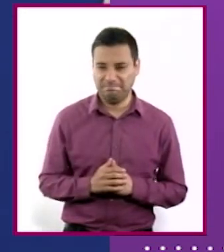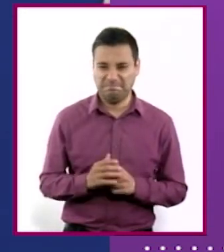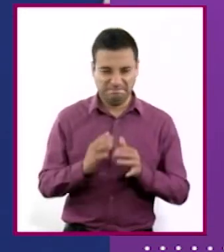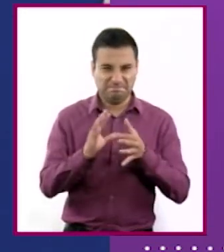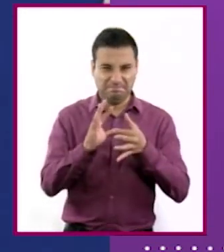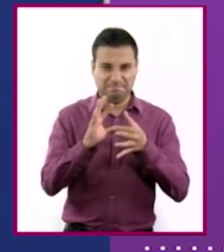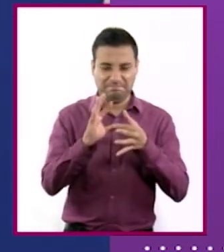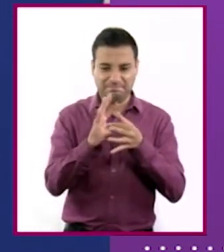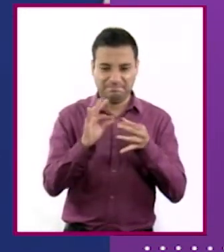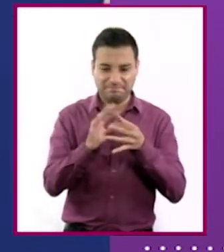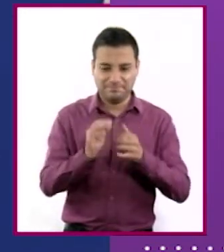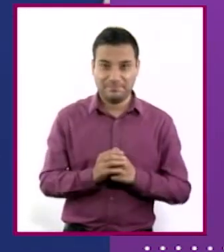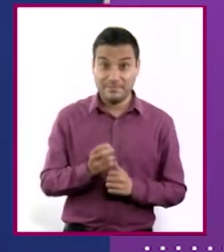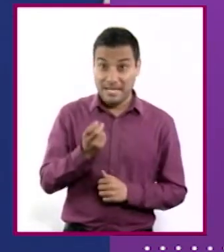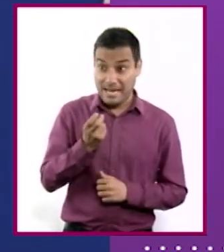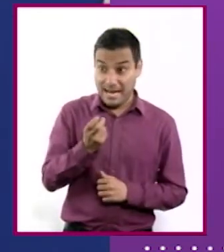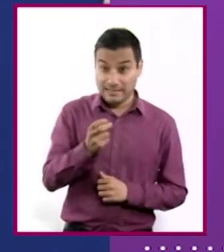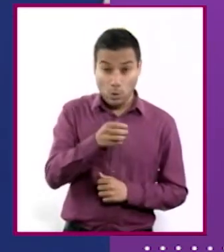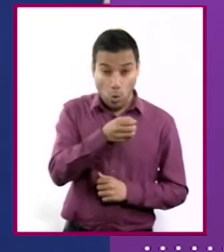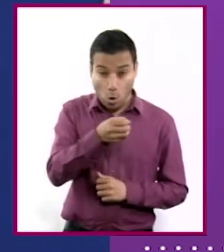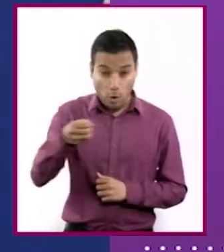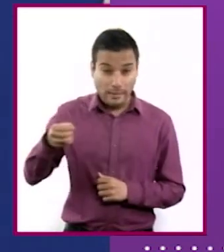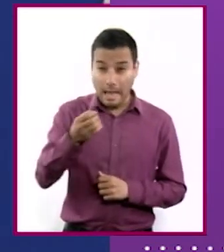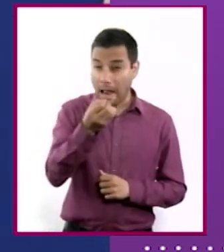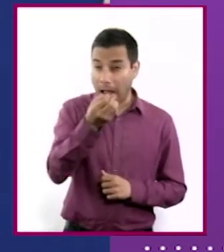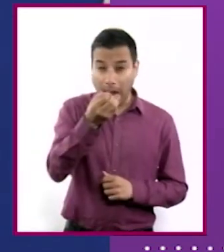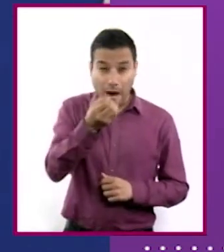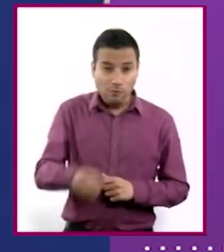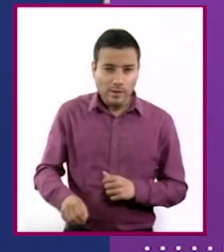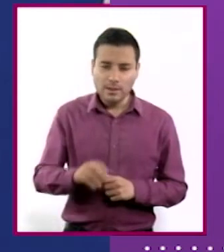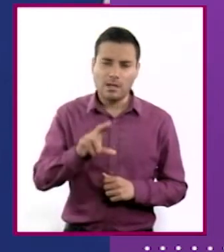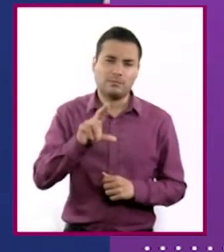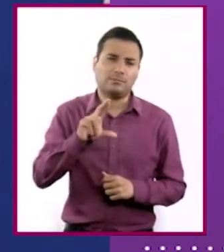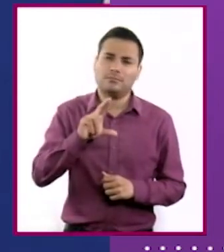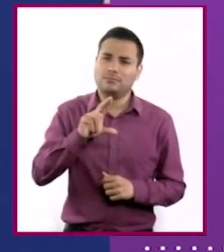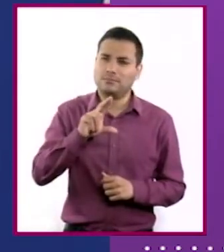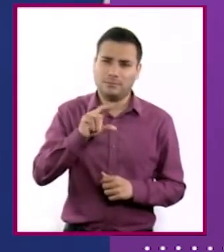señalar que este no es el orden forzoso que deban llevar las palabras.